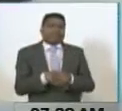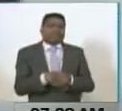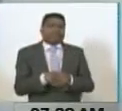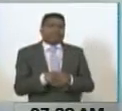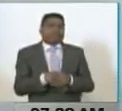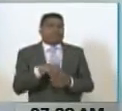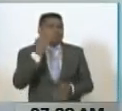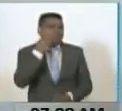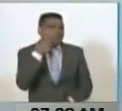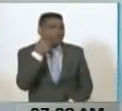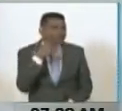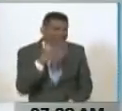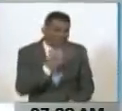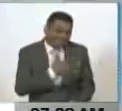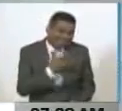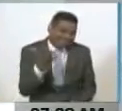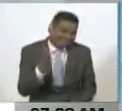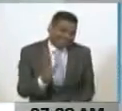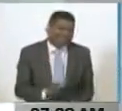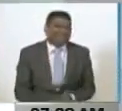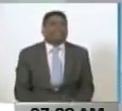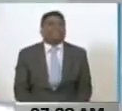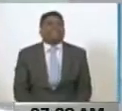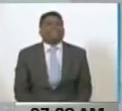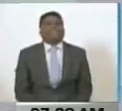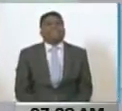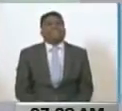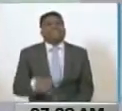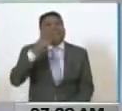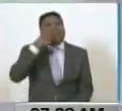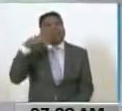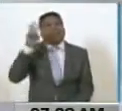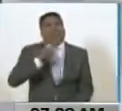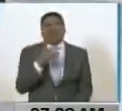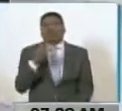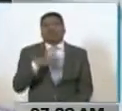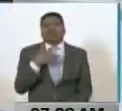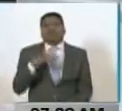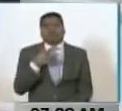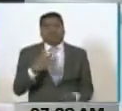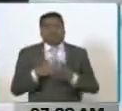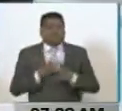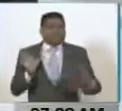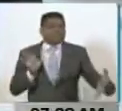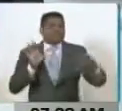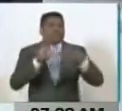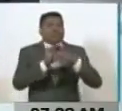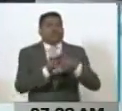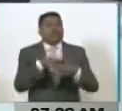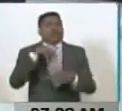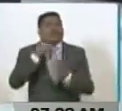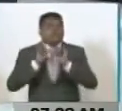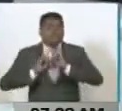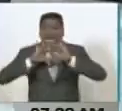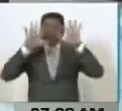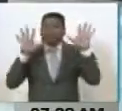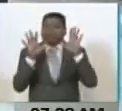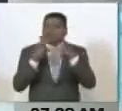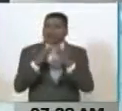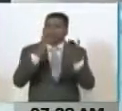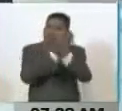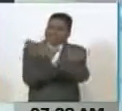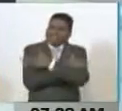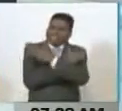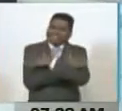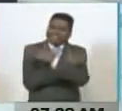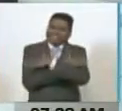ello. Afortunadamente, aparte, cada vez el pueblo venezolano siempre se ha vinculado con los animales. Y esta Misión Nevado es una misión maravillosa. Qué importante. Felicitaciones, Maigualida,